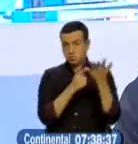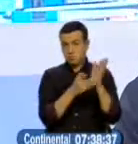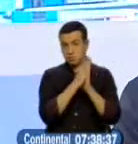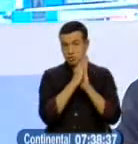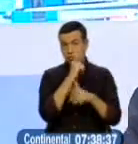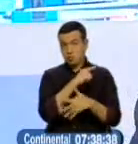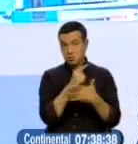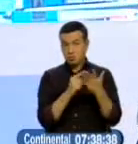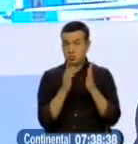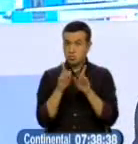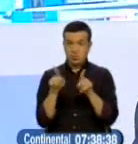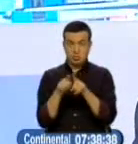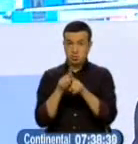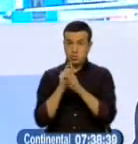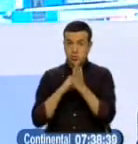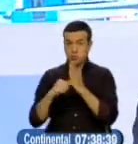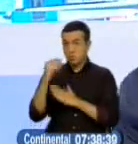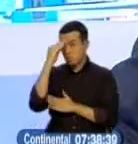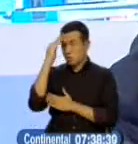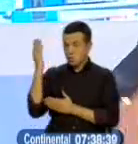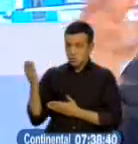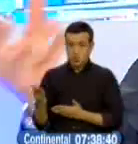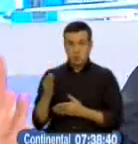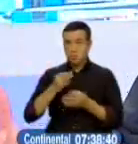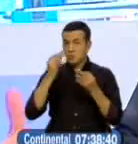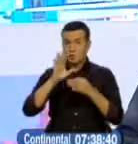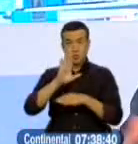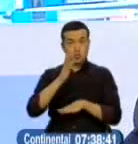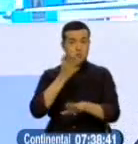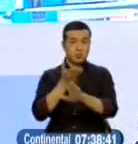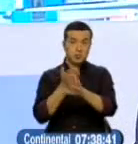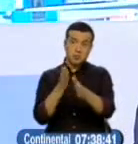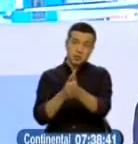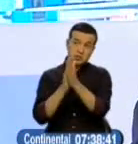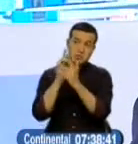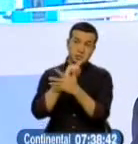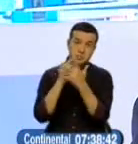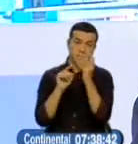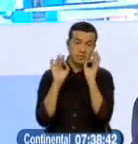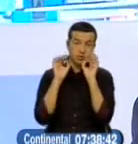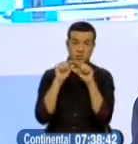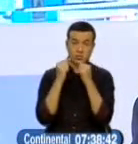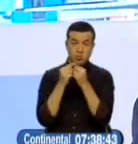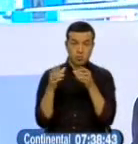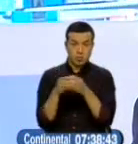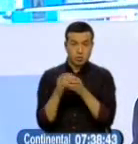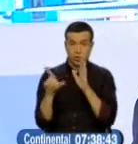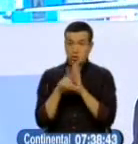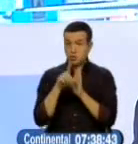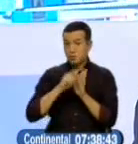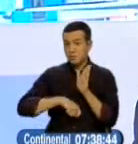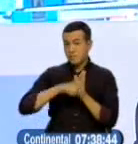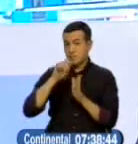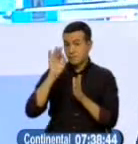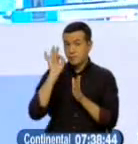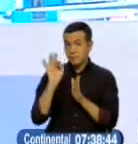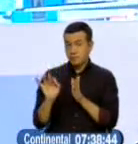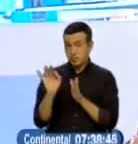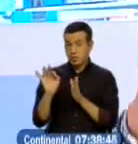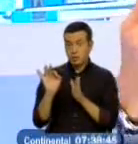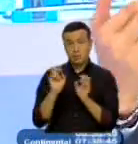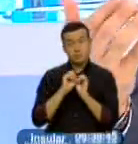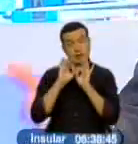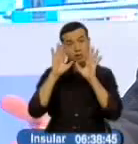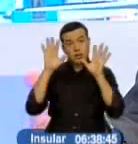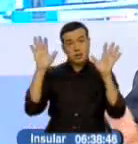Los vamos a recibir también en el Ministerio. Son legítimas aspiraciones que tiene un gremio legalmente constituido, pero en